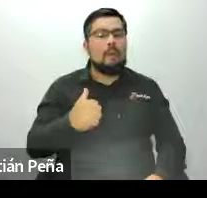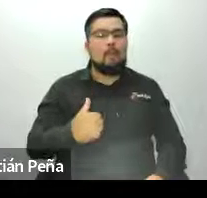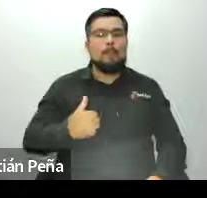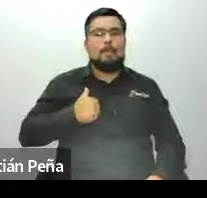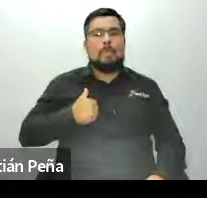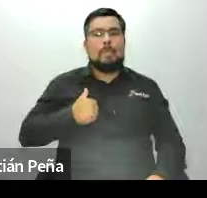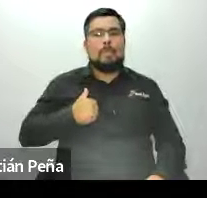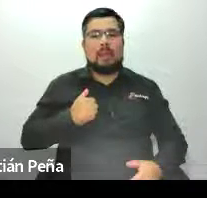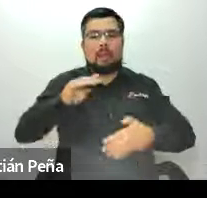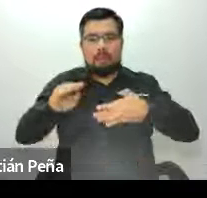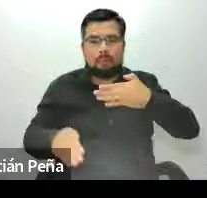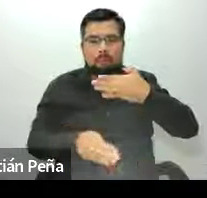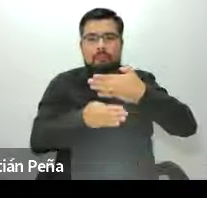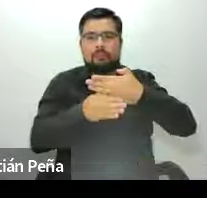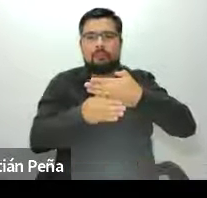principalmente